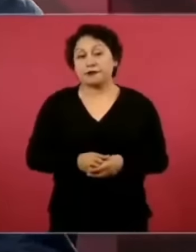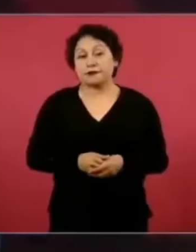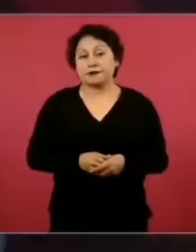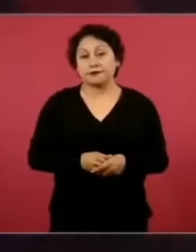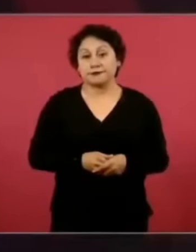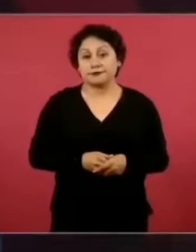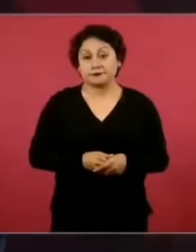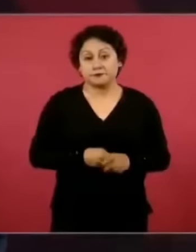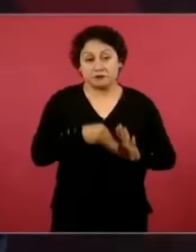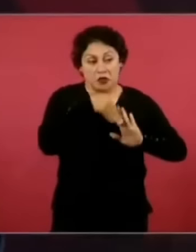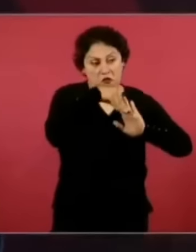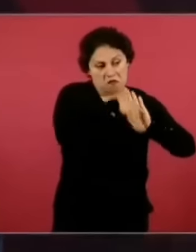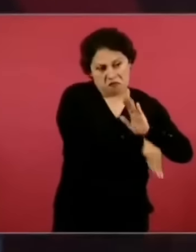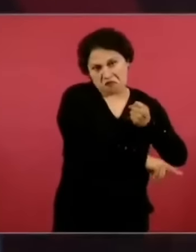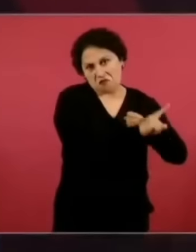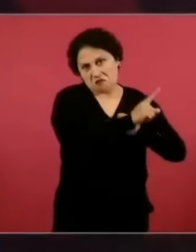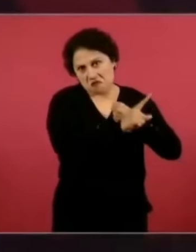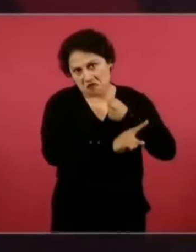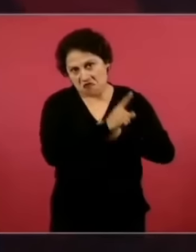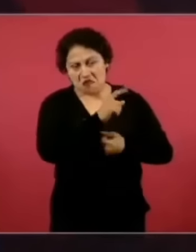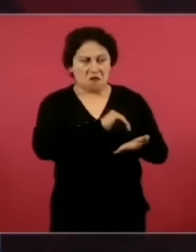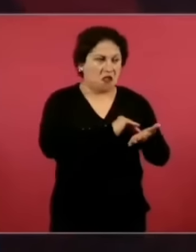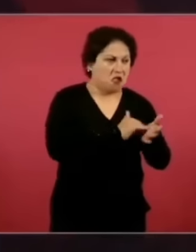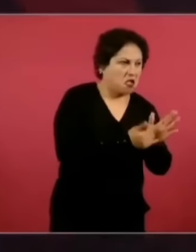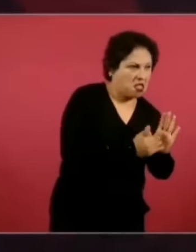esa crisis, ese fracaso,